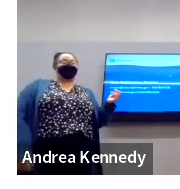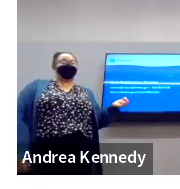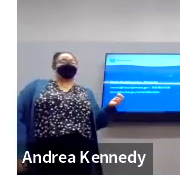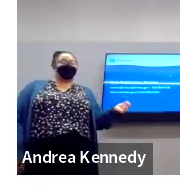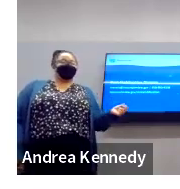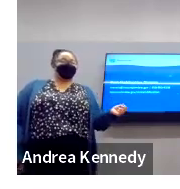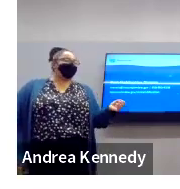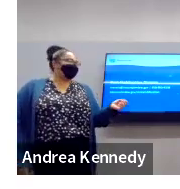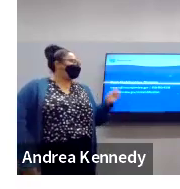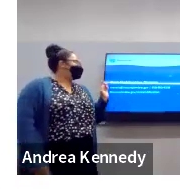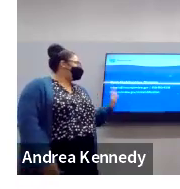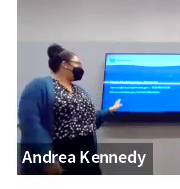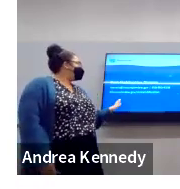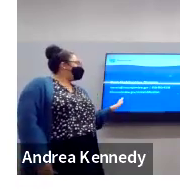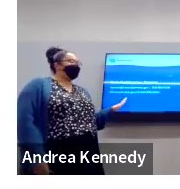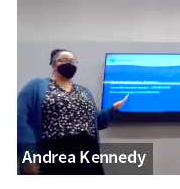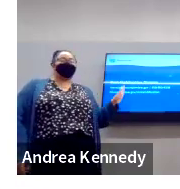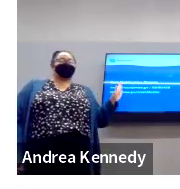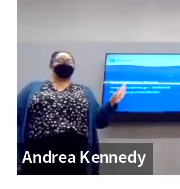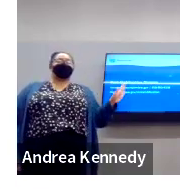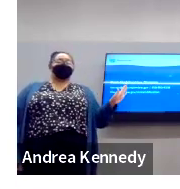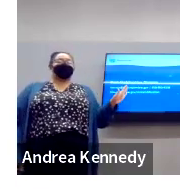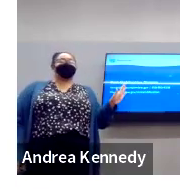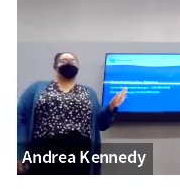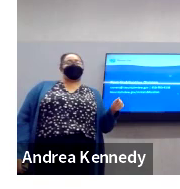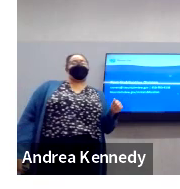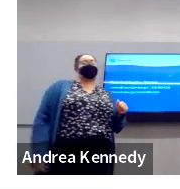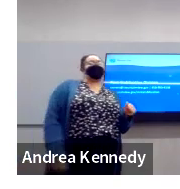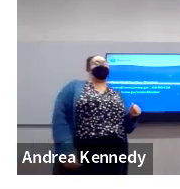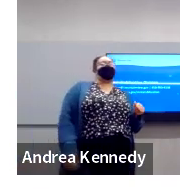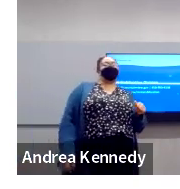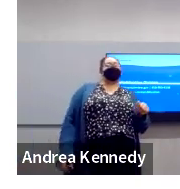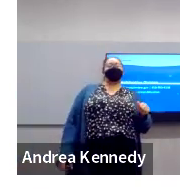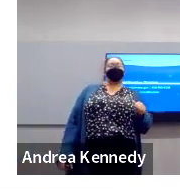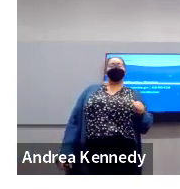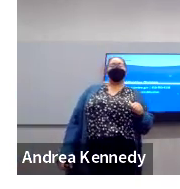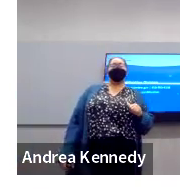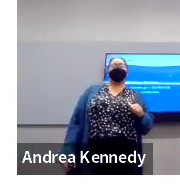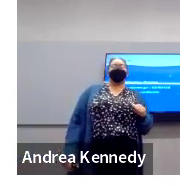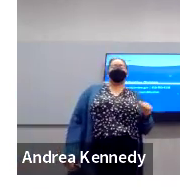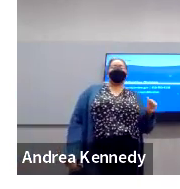mvrent@mountainview.gov, by phone, or if you just want to check out more information, you can go to our website at